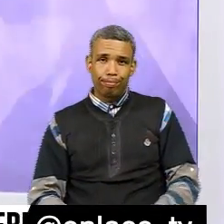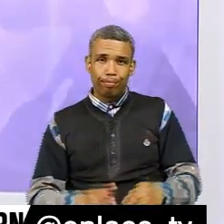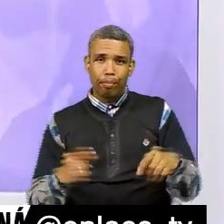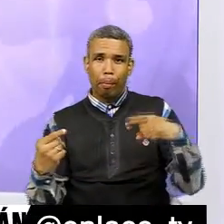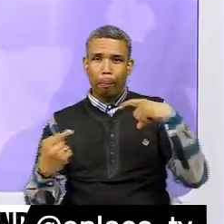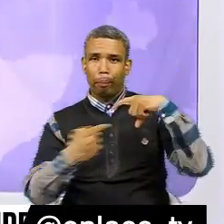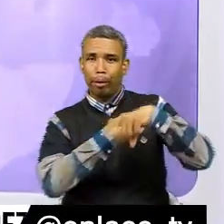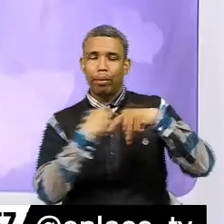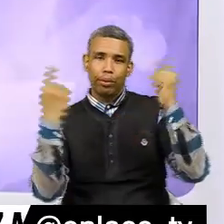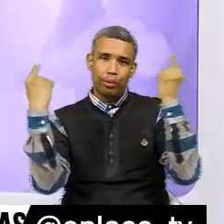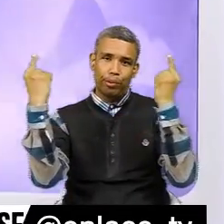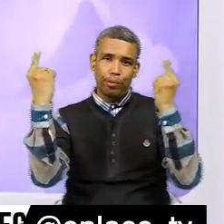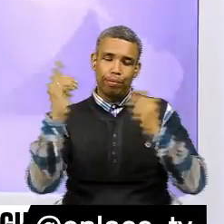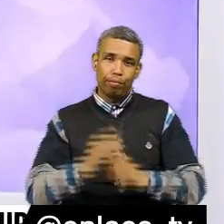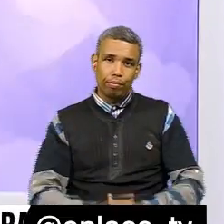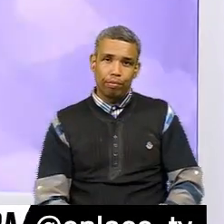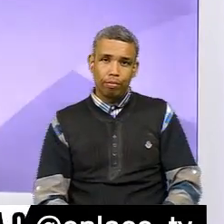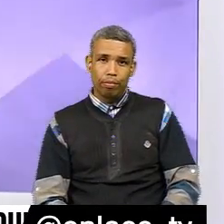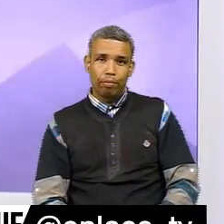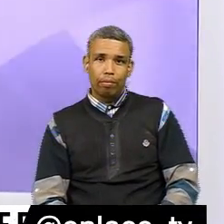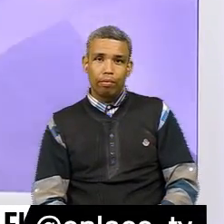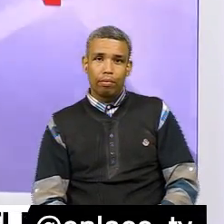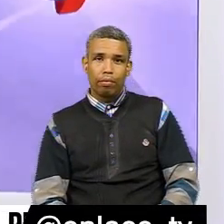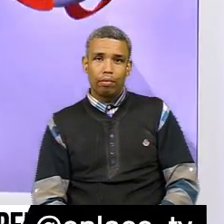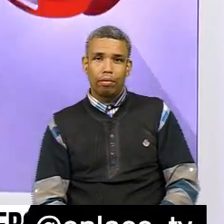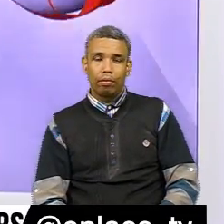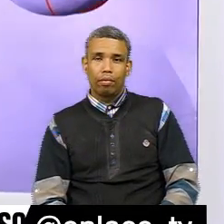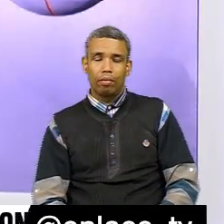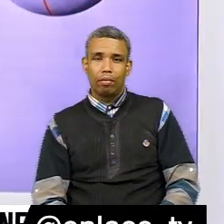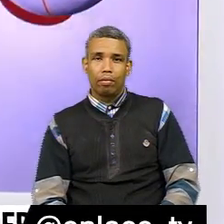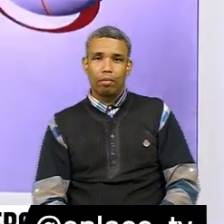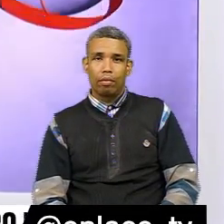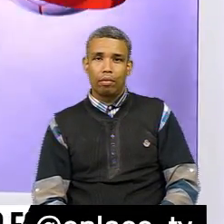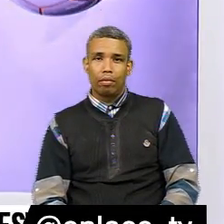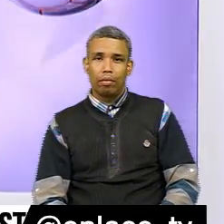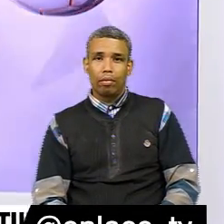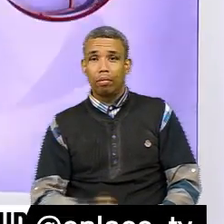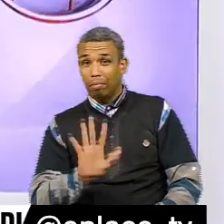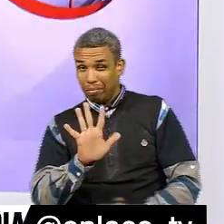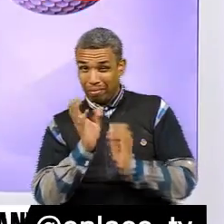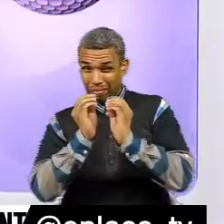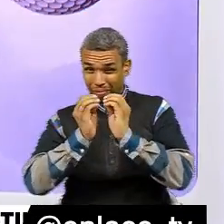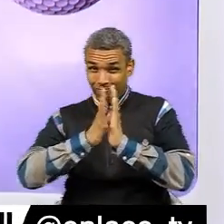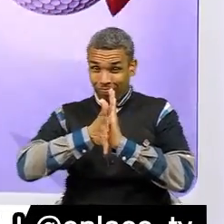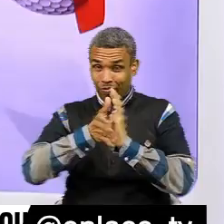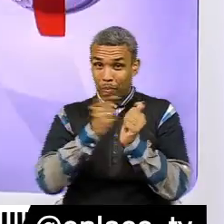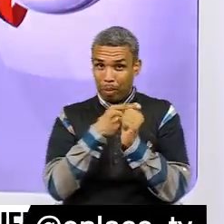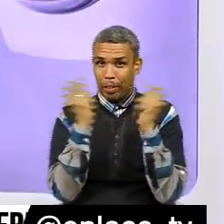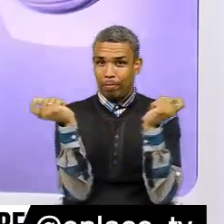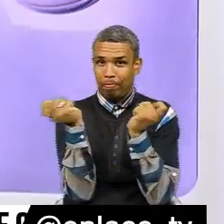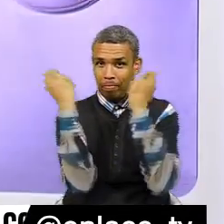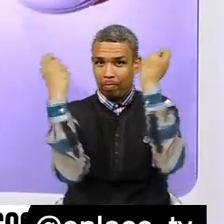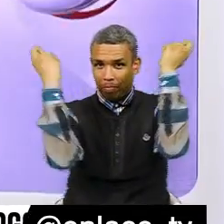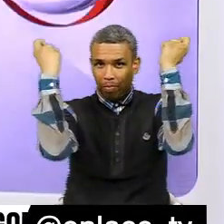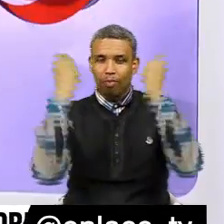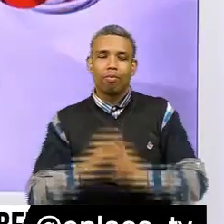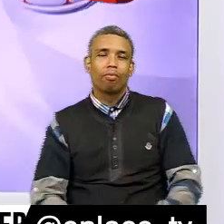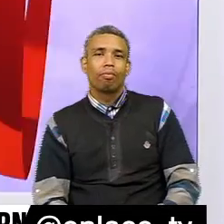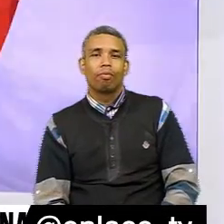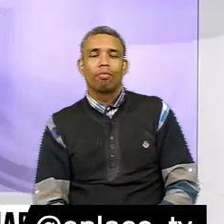todo lo que le produjo al equipo Alianza Petrolera. Información en instantes, Es el momento de nuestros patrocinadores. Ya